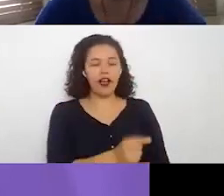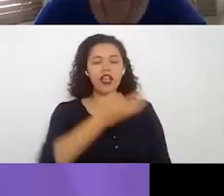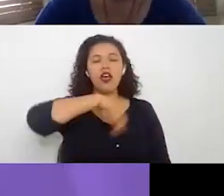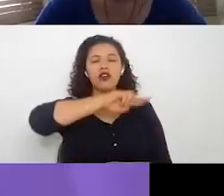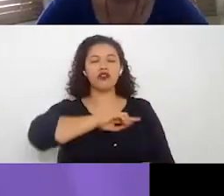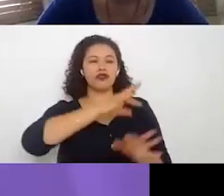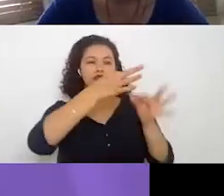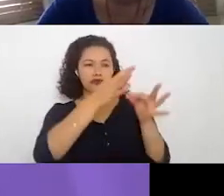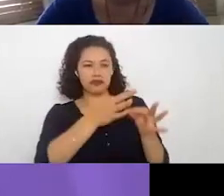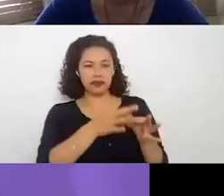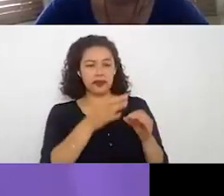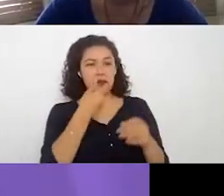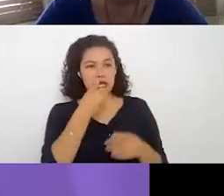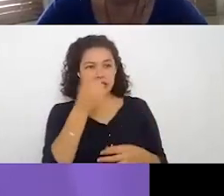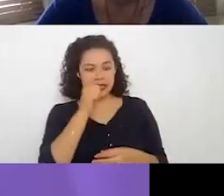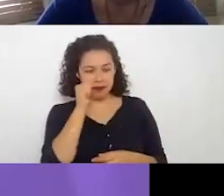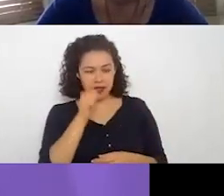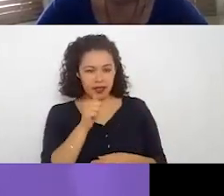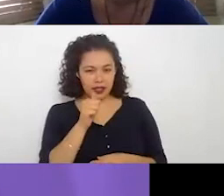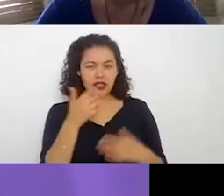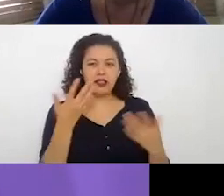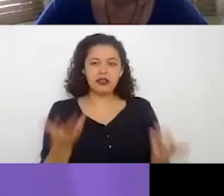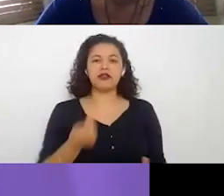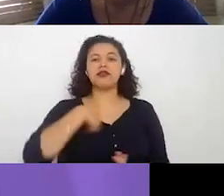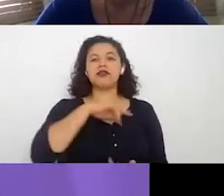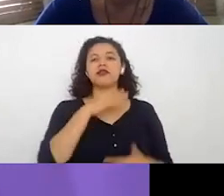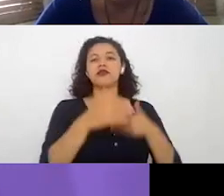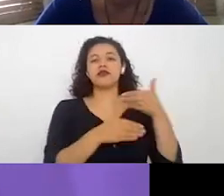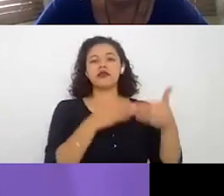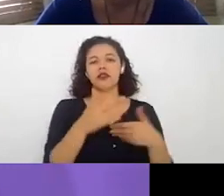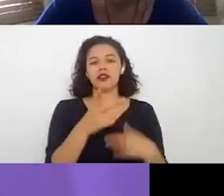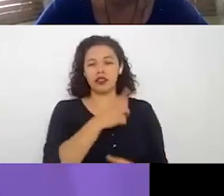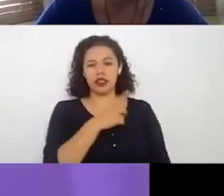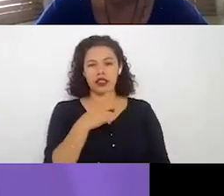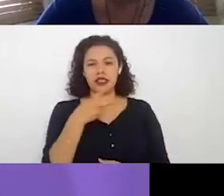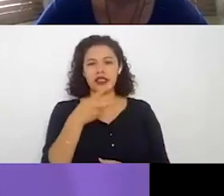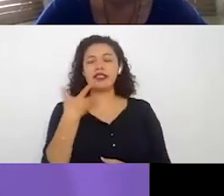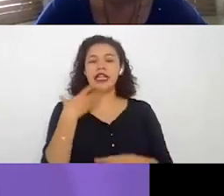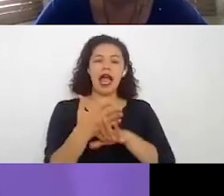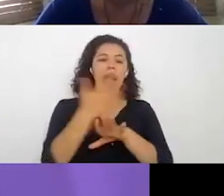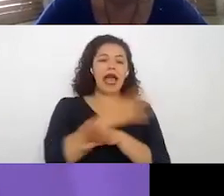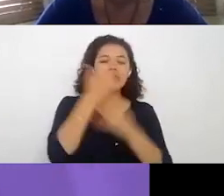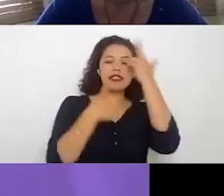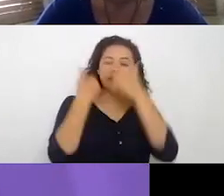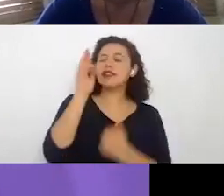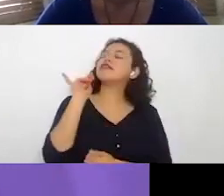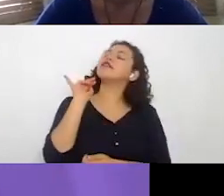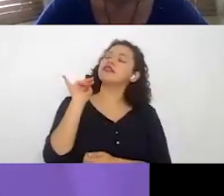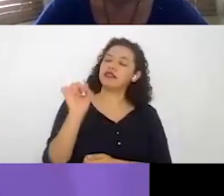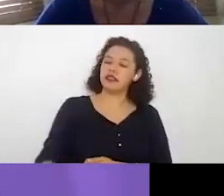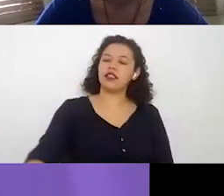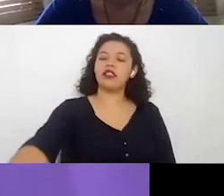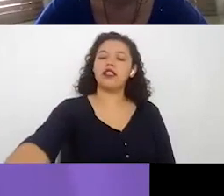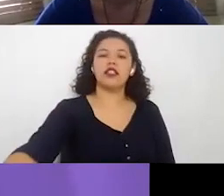incumplimiento, sí podemos decir que son procesos que sí han sido analizados y que por eso están